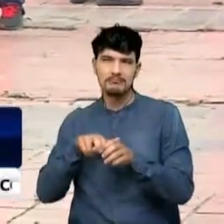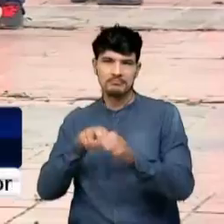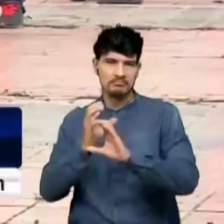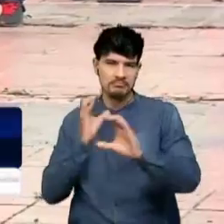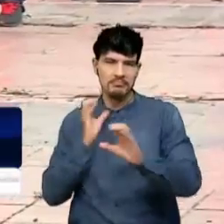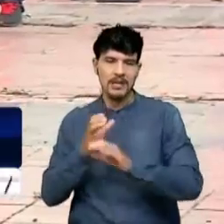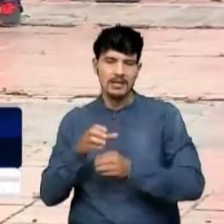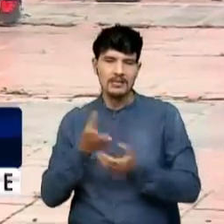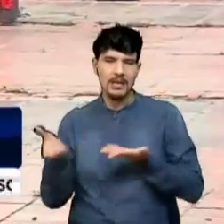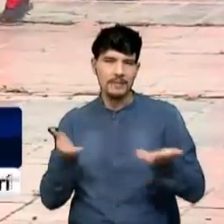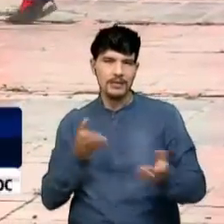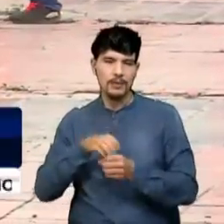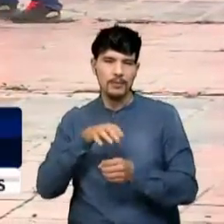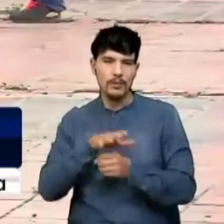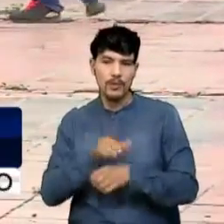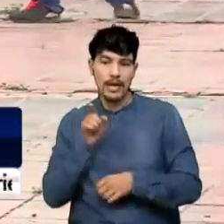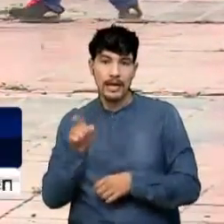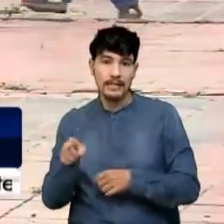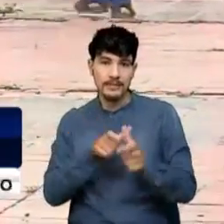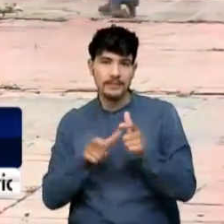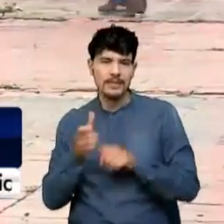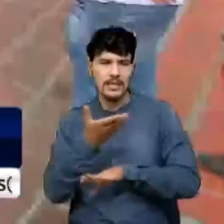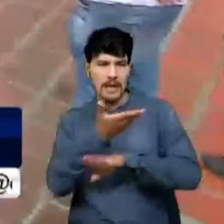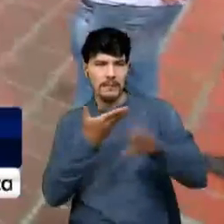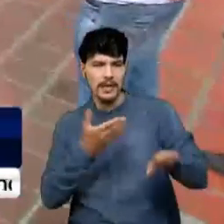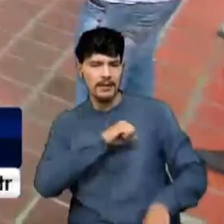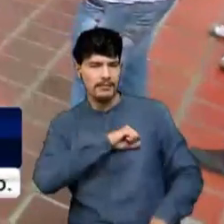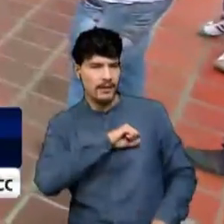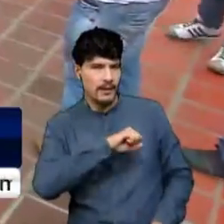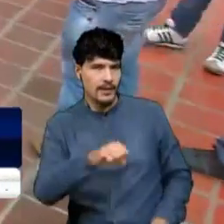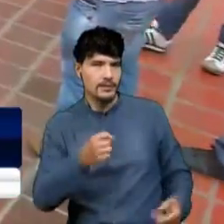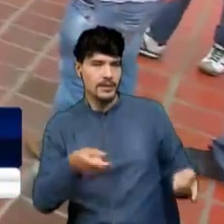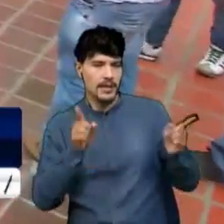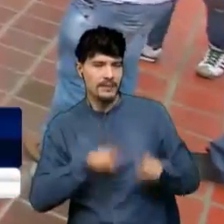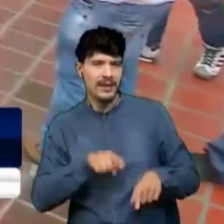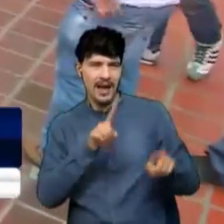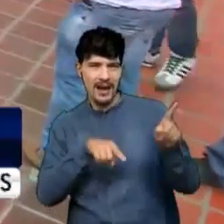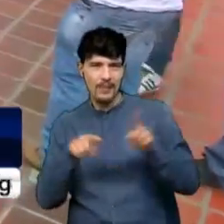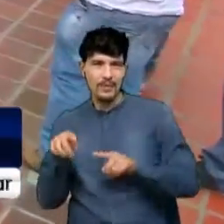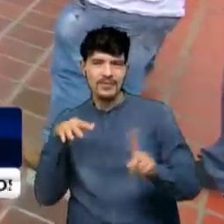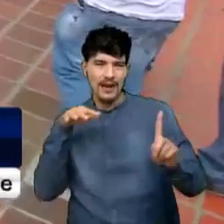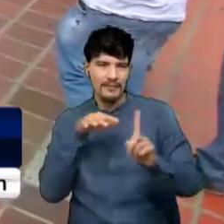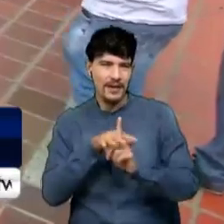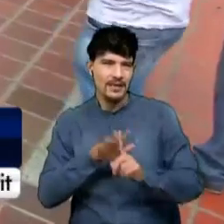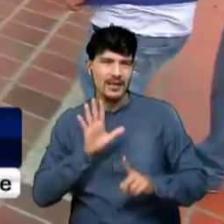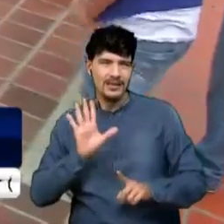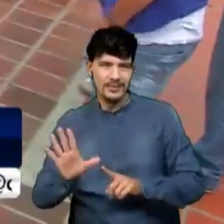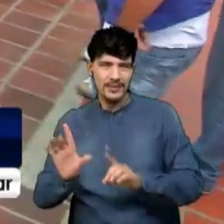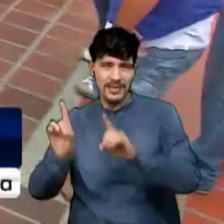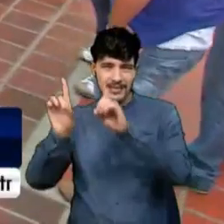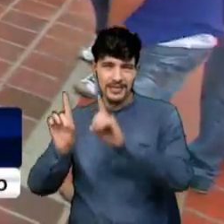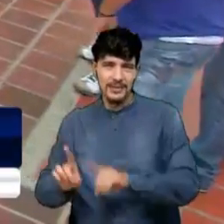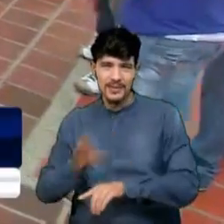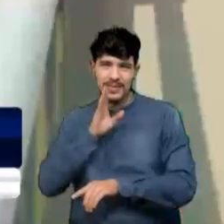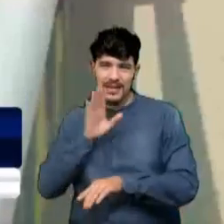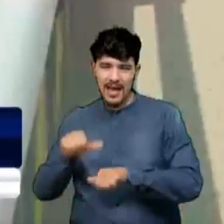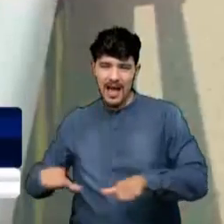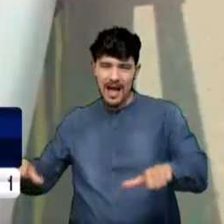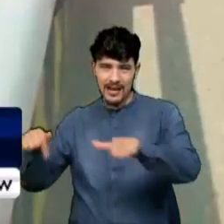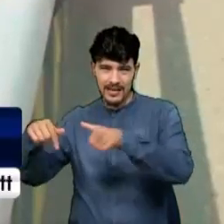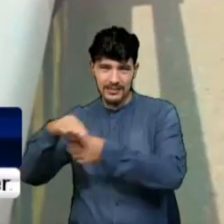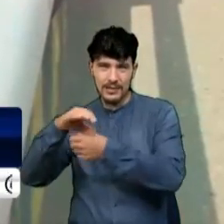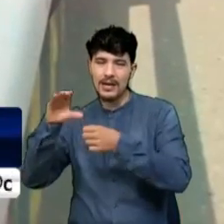público. Eso reclamando algunos derechos y también afectaciones que ha generado la decisión por parte del área